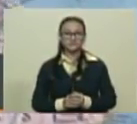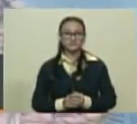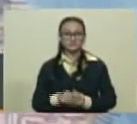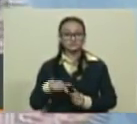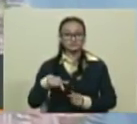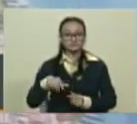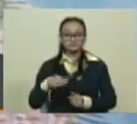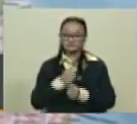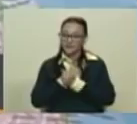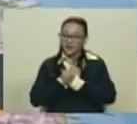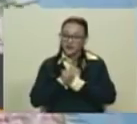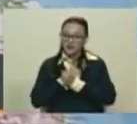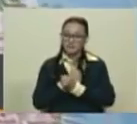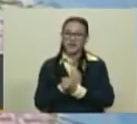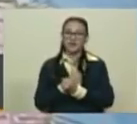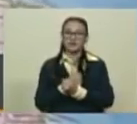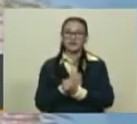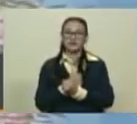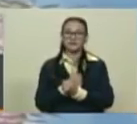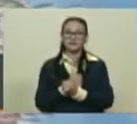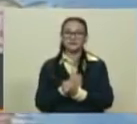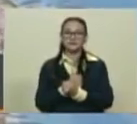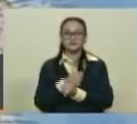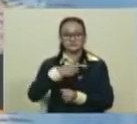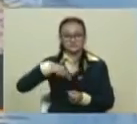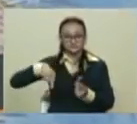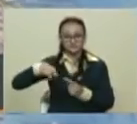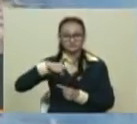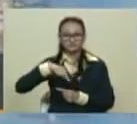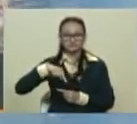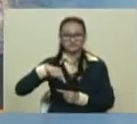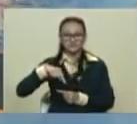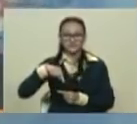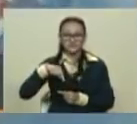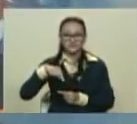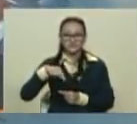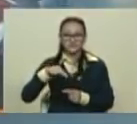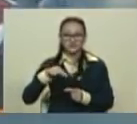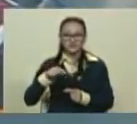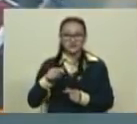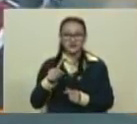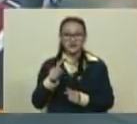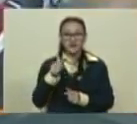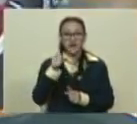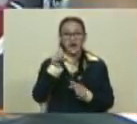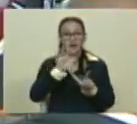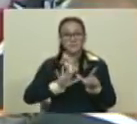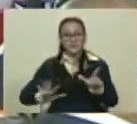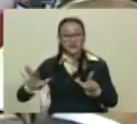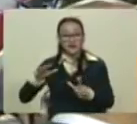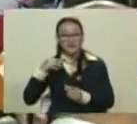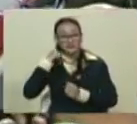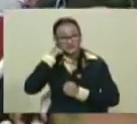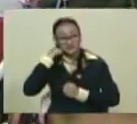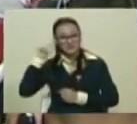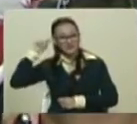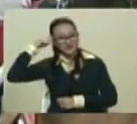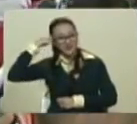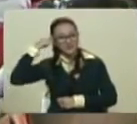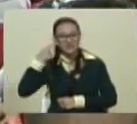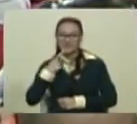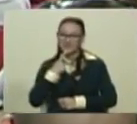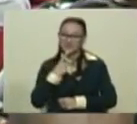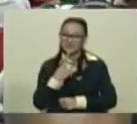región amada, de nuestra región, de nuestra América. Como dijera Francisco de Miranda, como